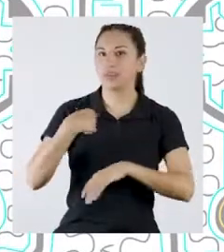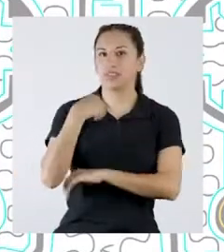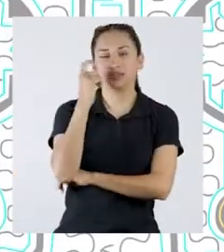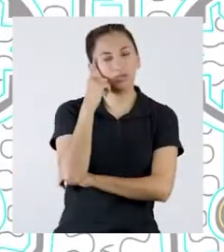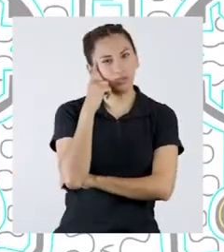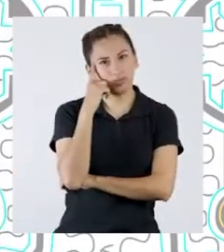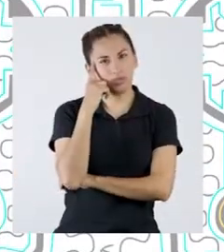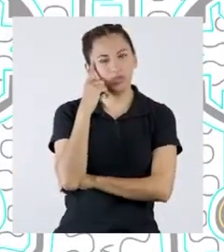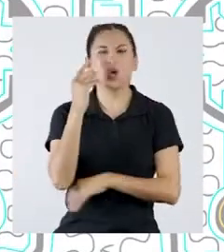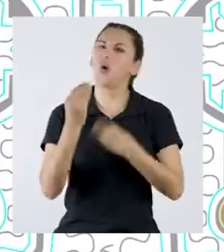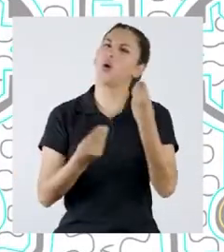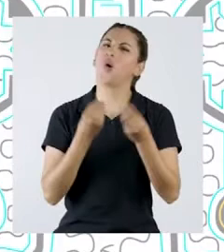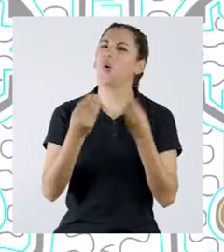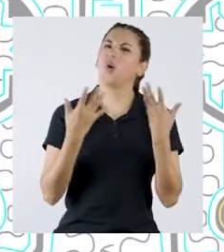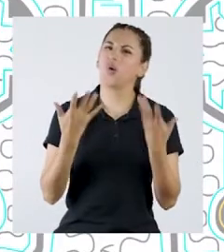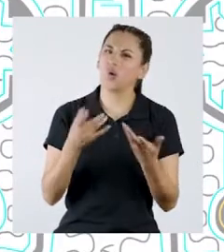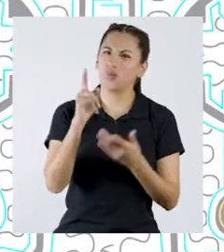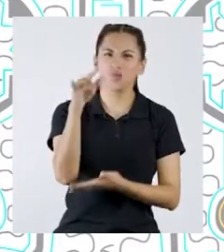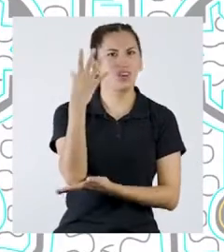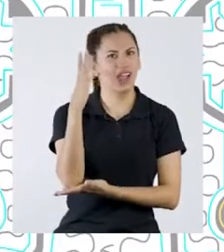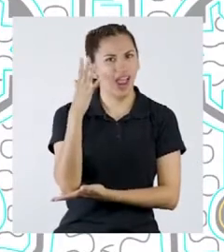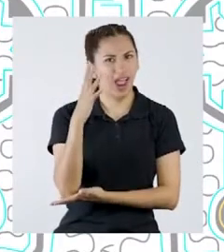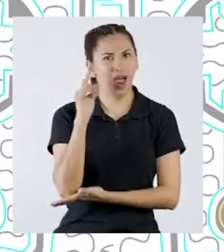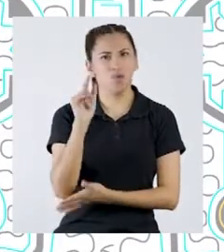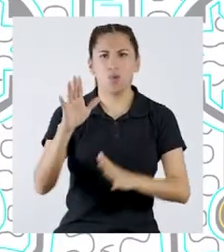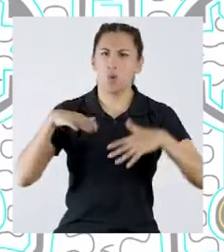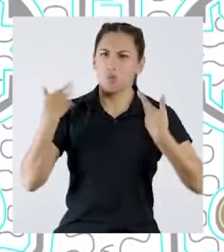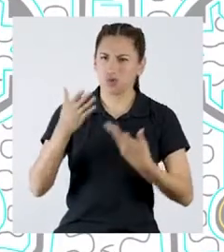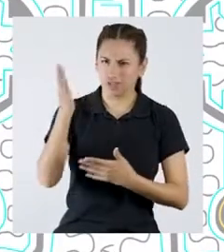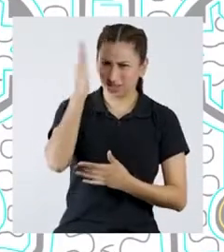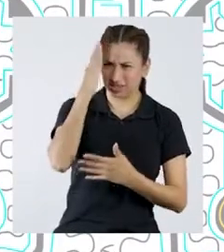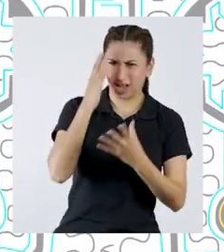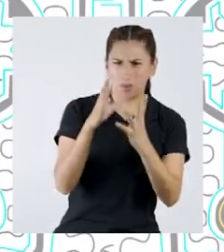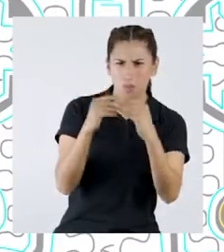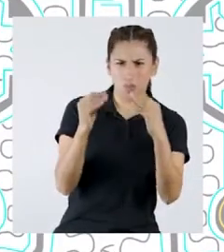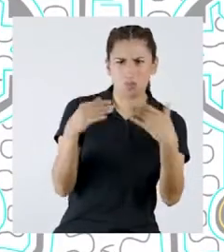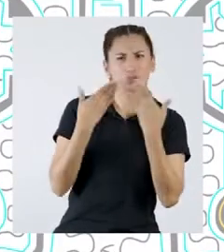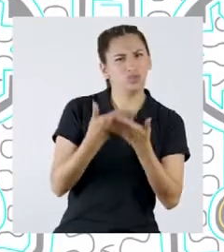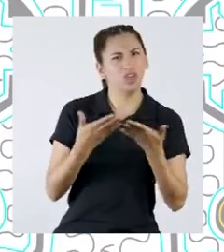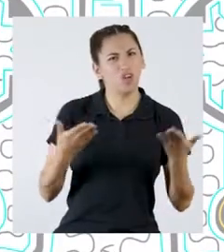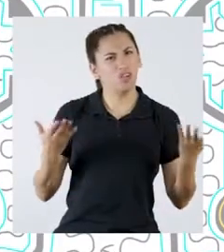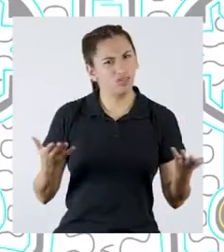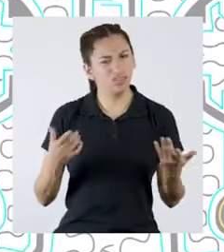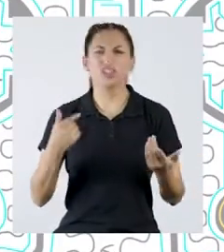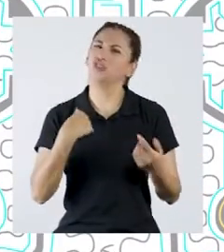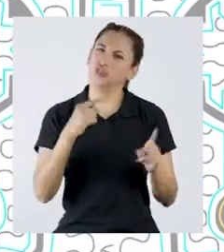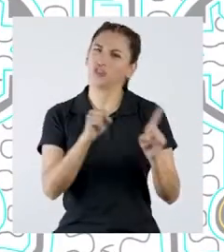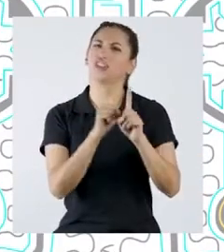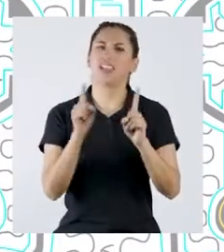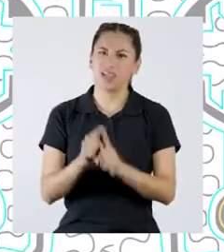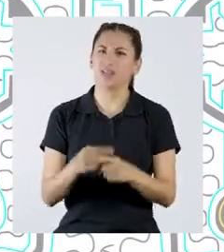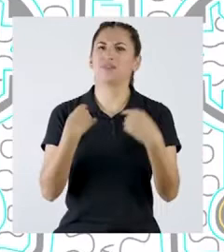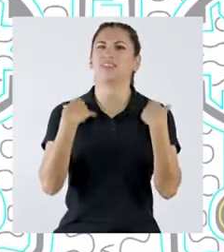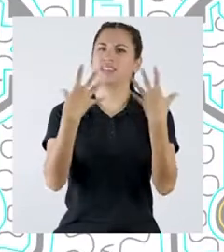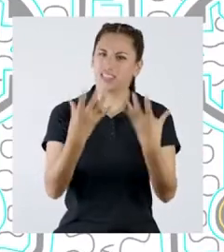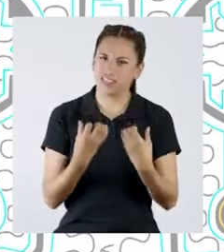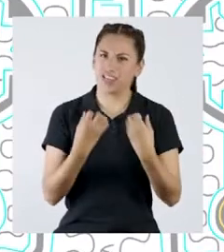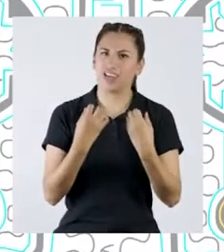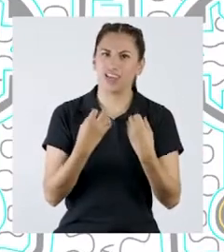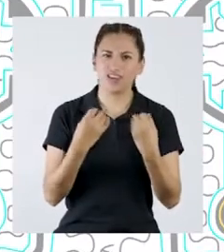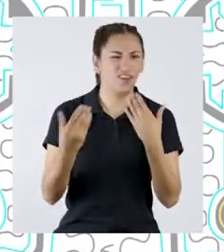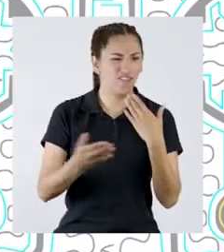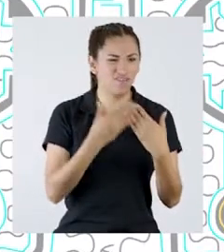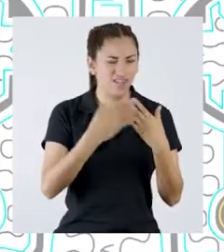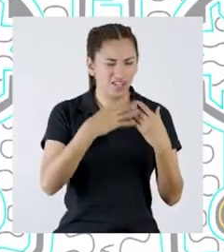me pregunto cómo es que el árbol puede saber tantas cosas. Yo también quisiera